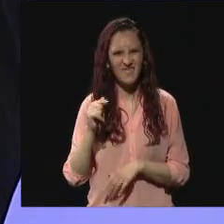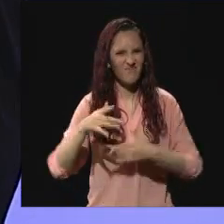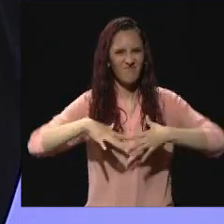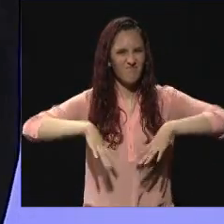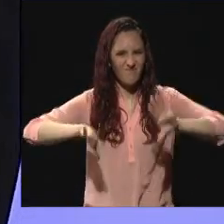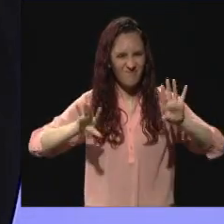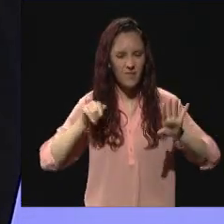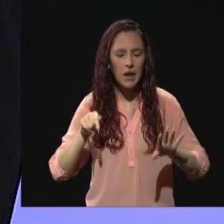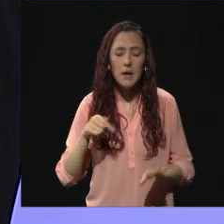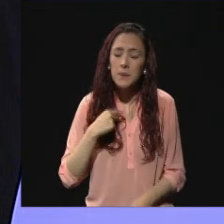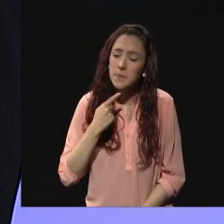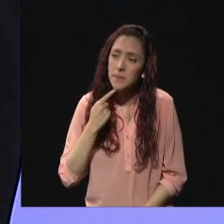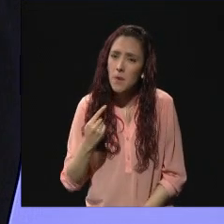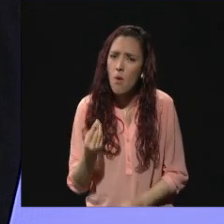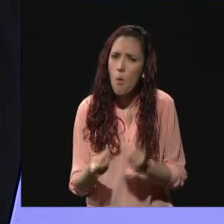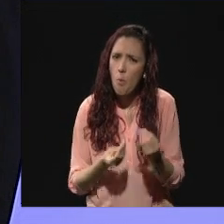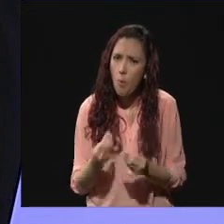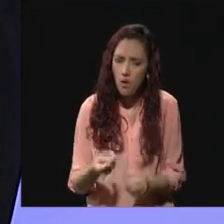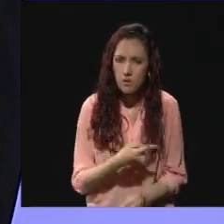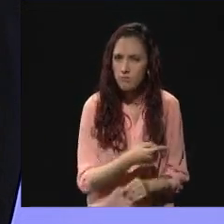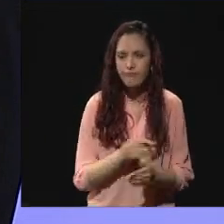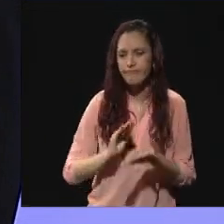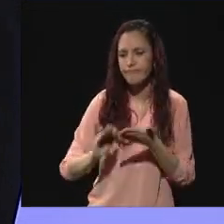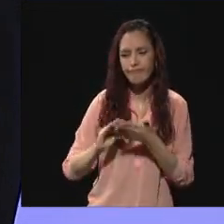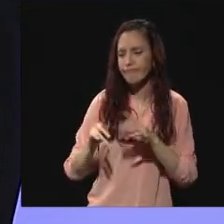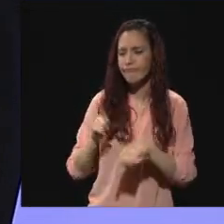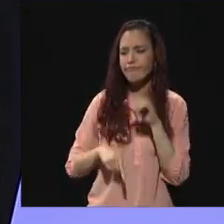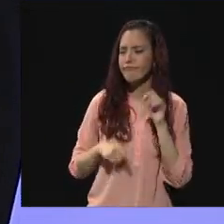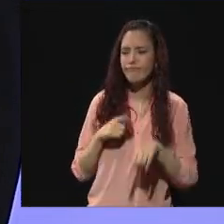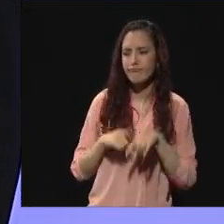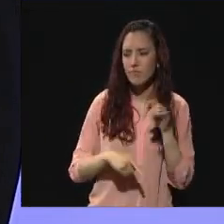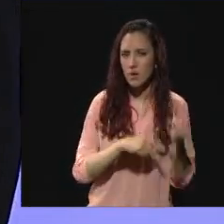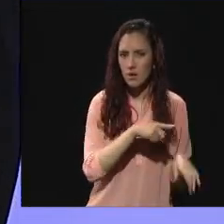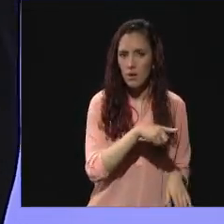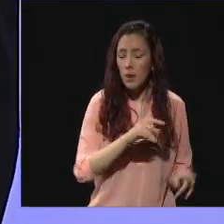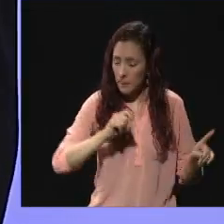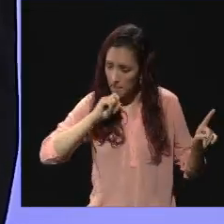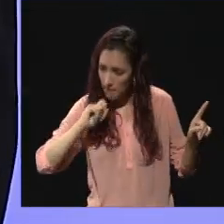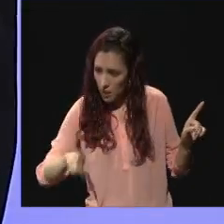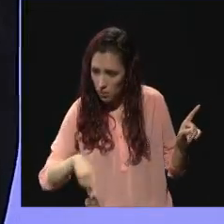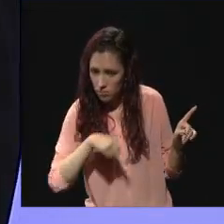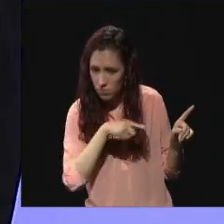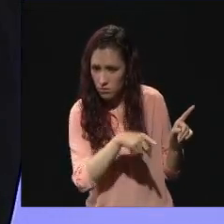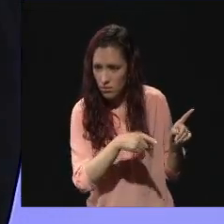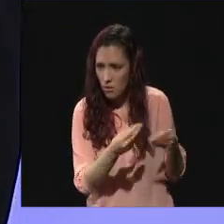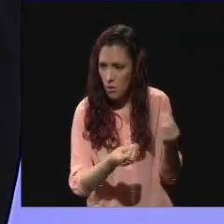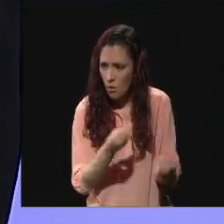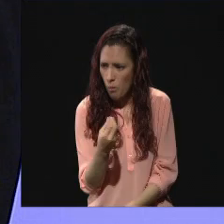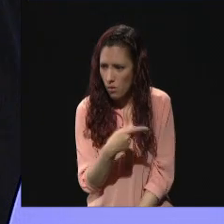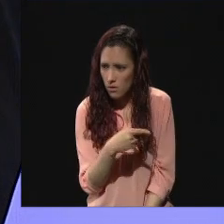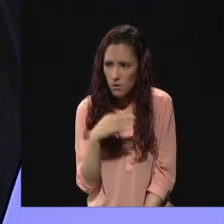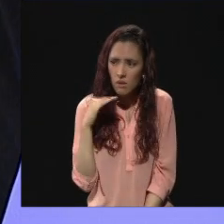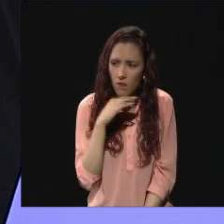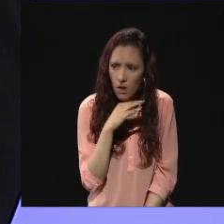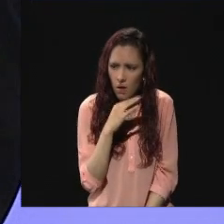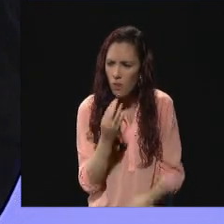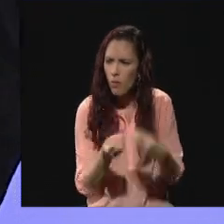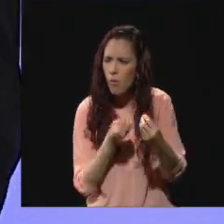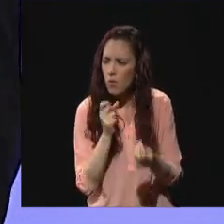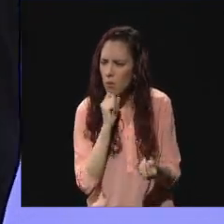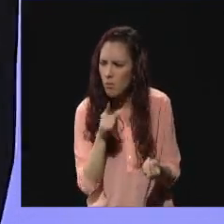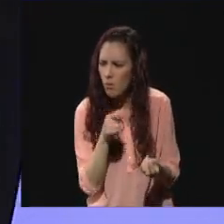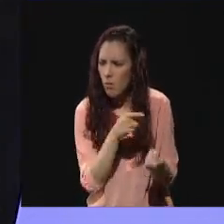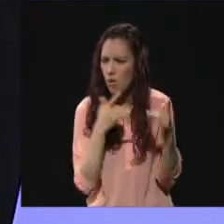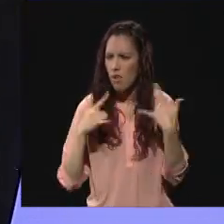ese comportamiento ellos están incurriendo en una publicidad engañosa y además existe